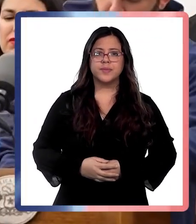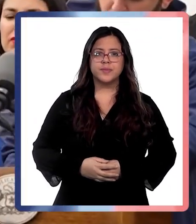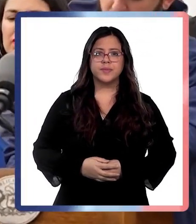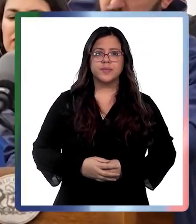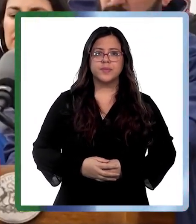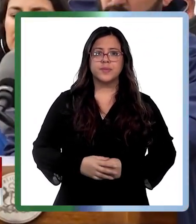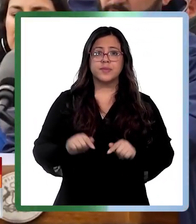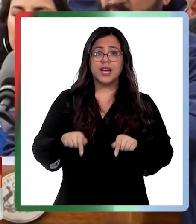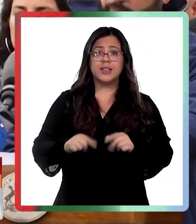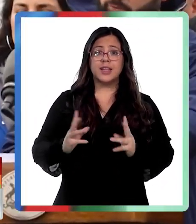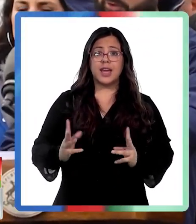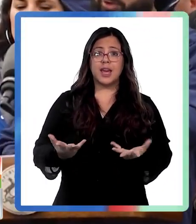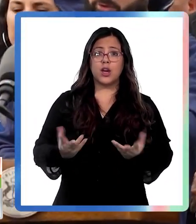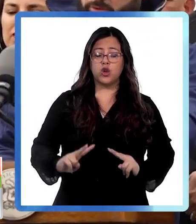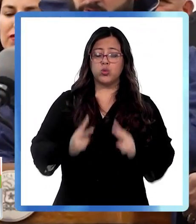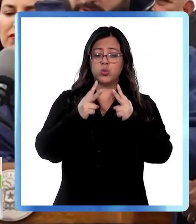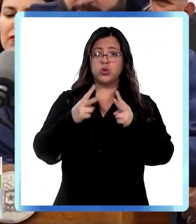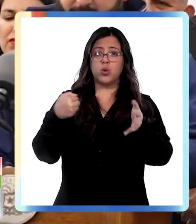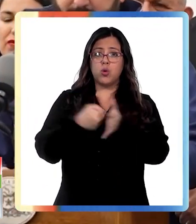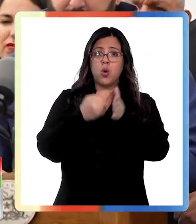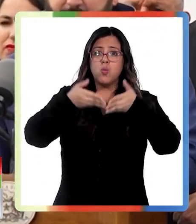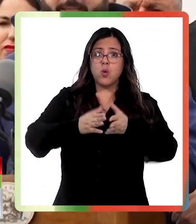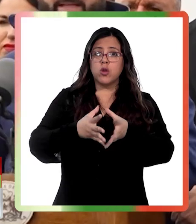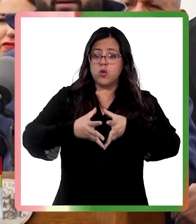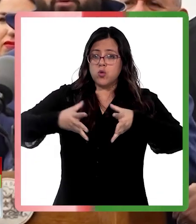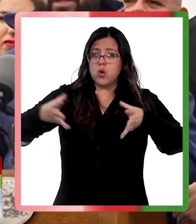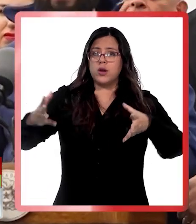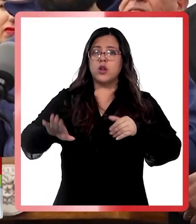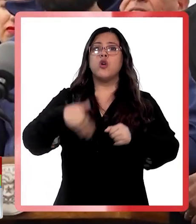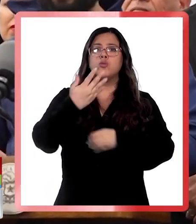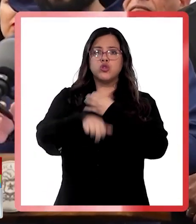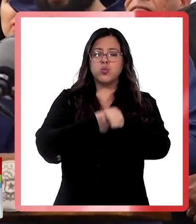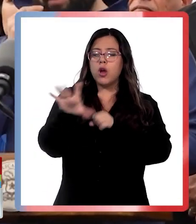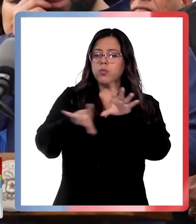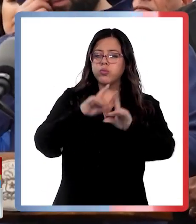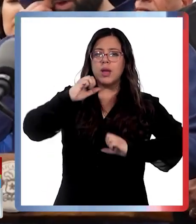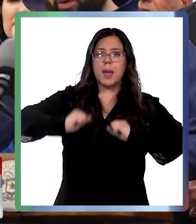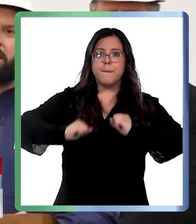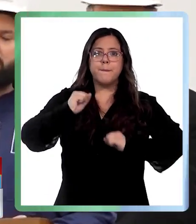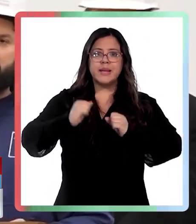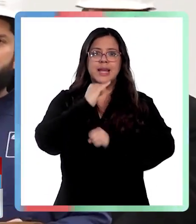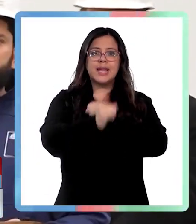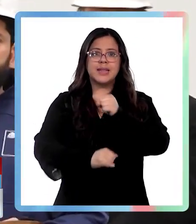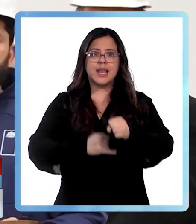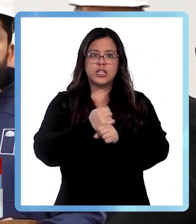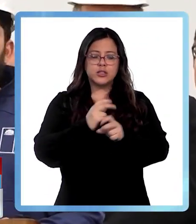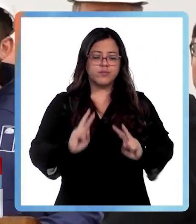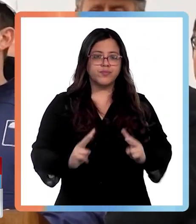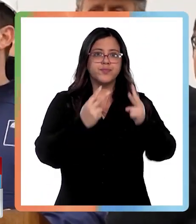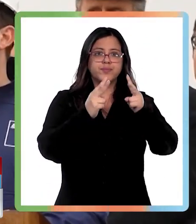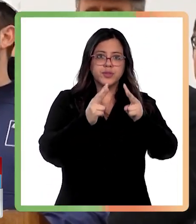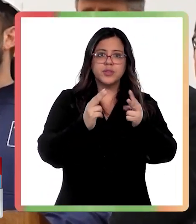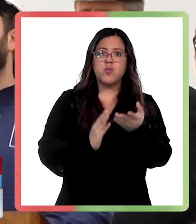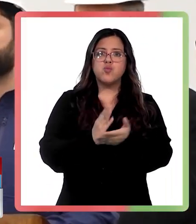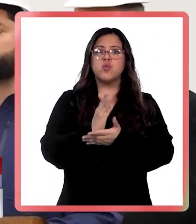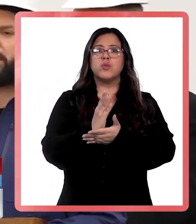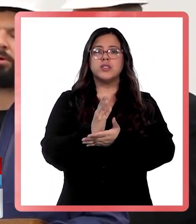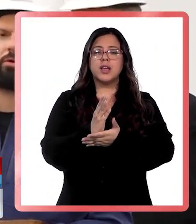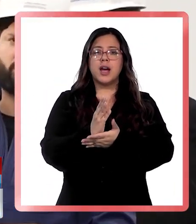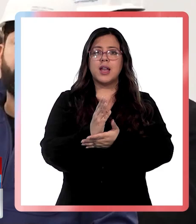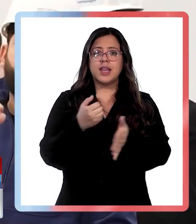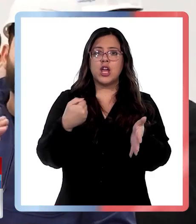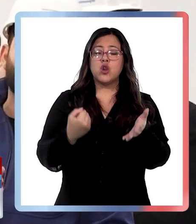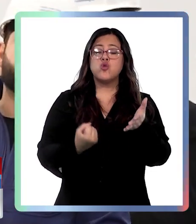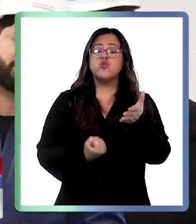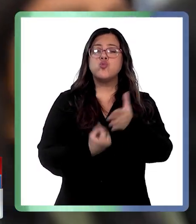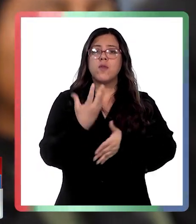trabajo. Puerto a gran escala, donde proyectan que el próximo año inicie la licitación internacional para la construcción de obras de abrigo para comenzar